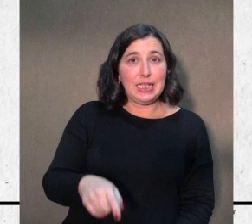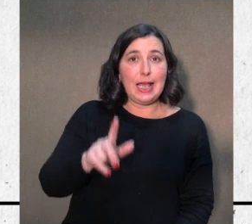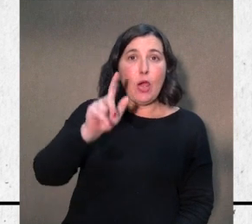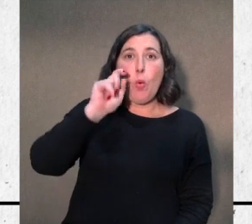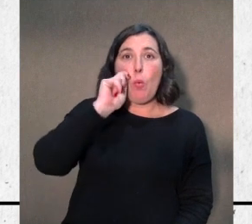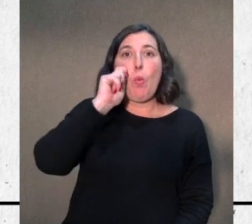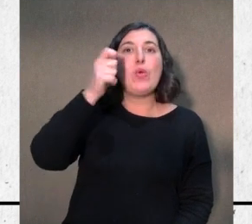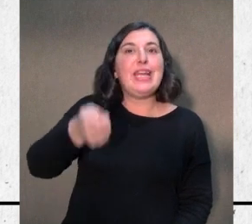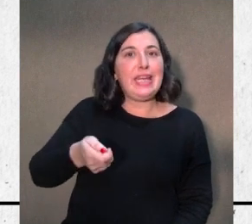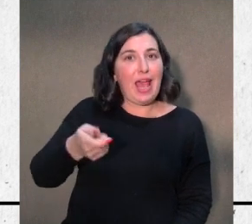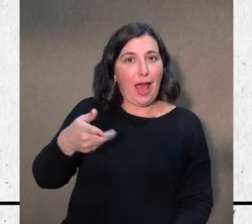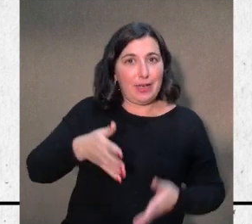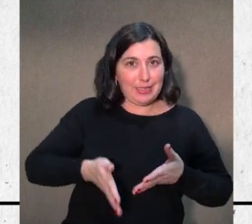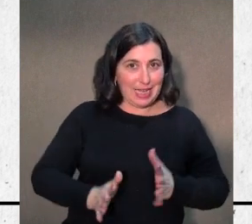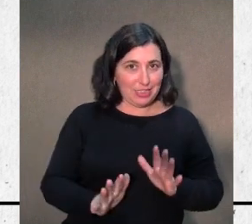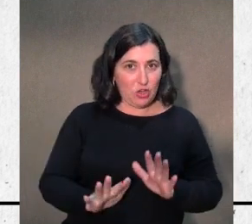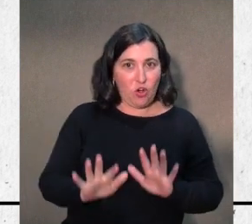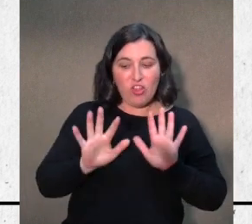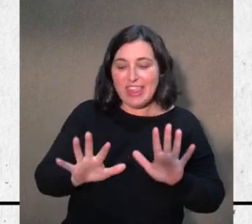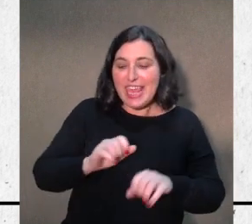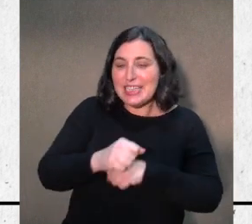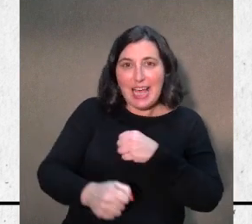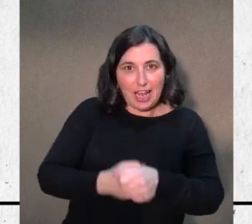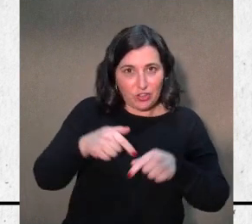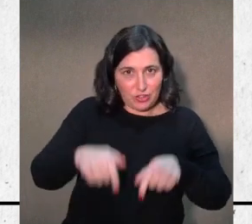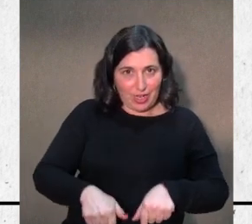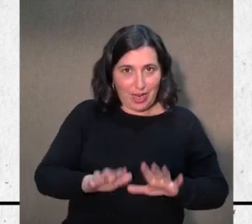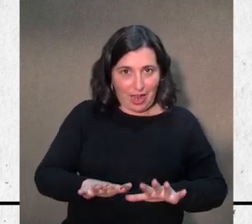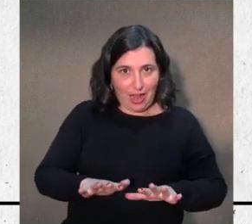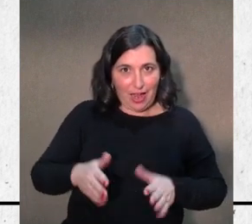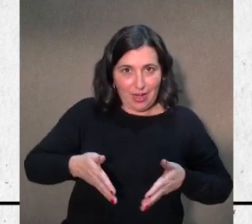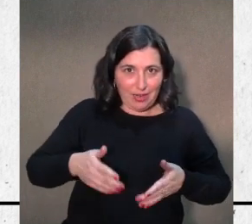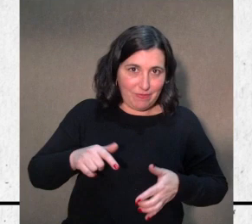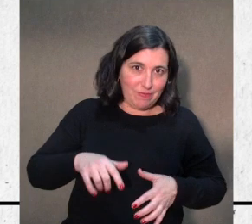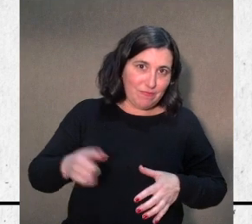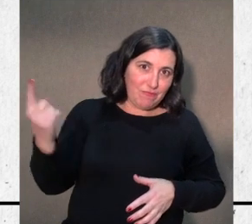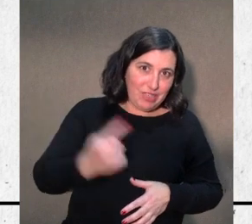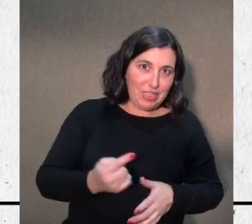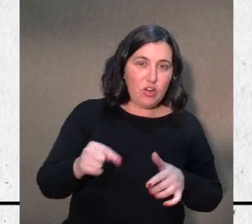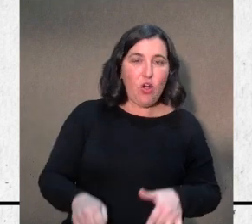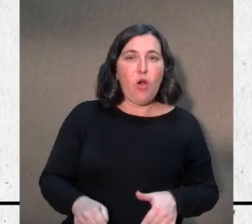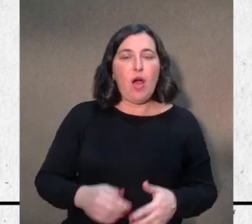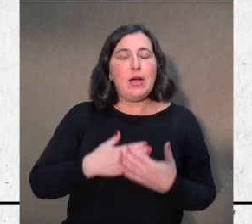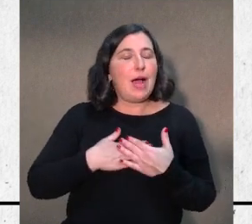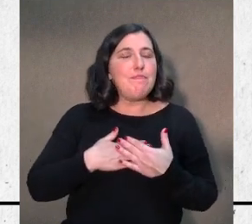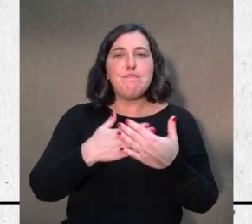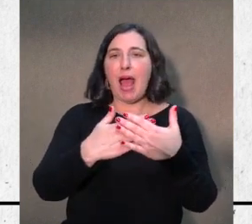sea, lo idolatraba, y siempre nos contaba, él tenía donde daba clases un mapa de la República, y le contaba